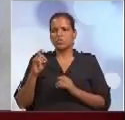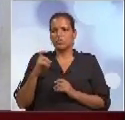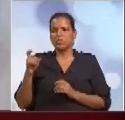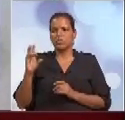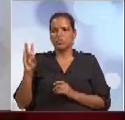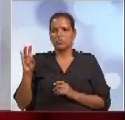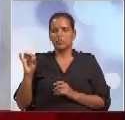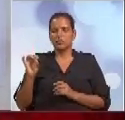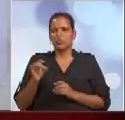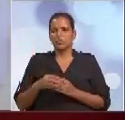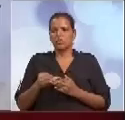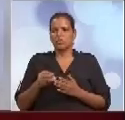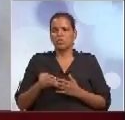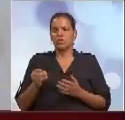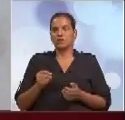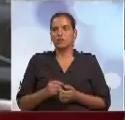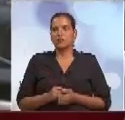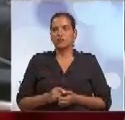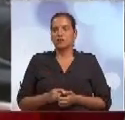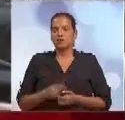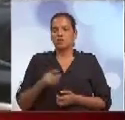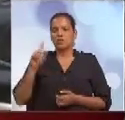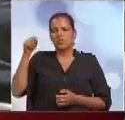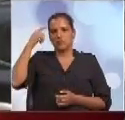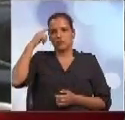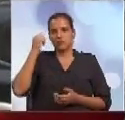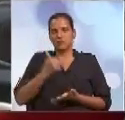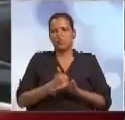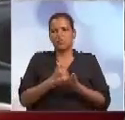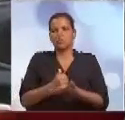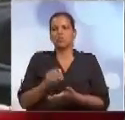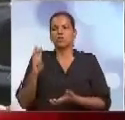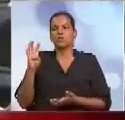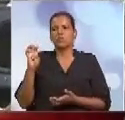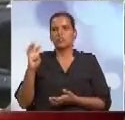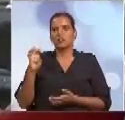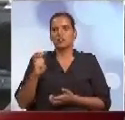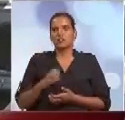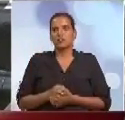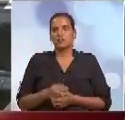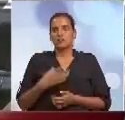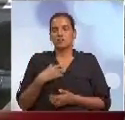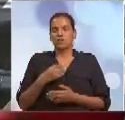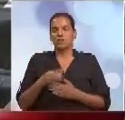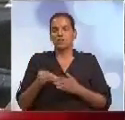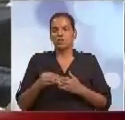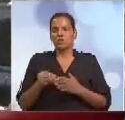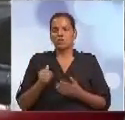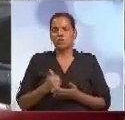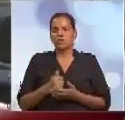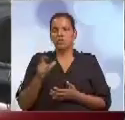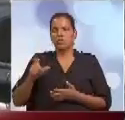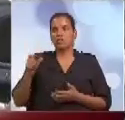a $354, el Estado contribuye con $14 y su aporte será de